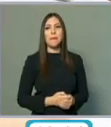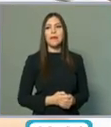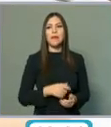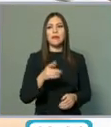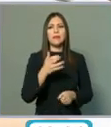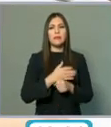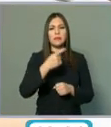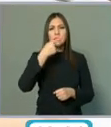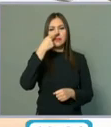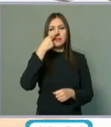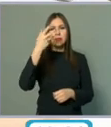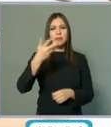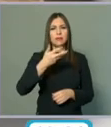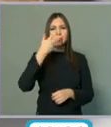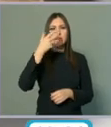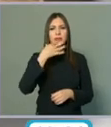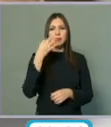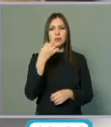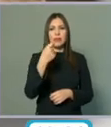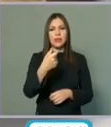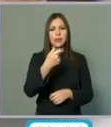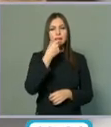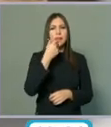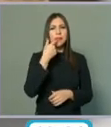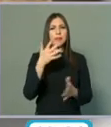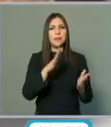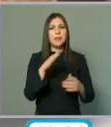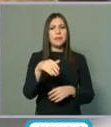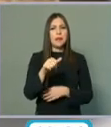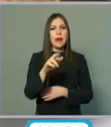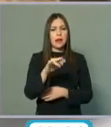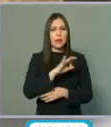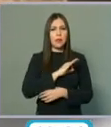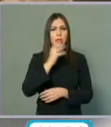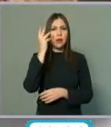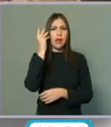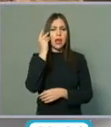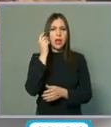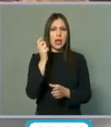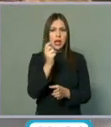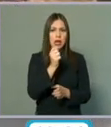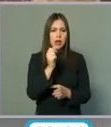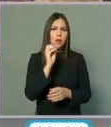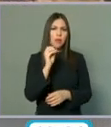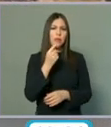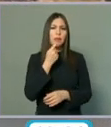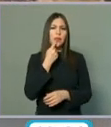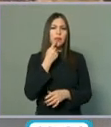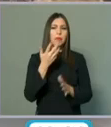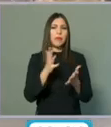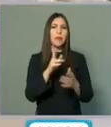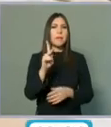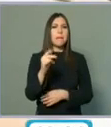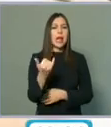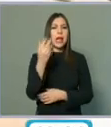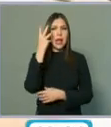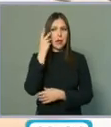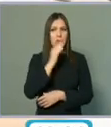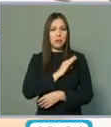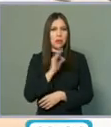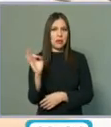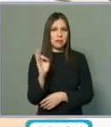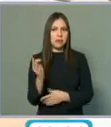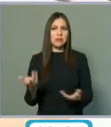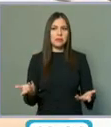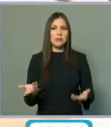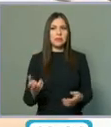solí, porque huele muy rico esta galleta tipo María, ¿se le puede poner limón? Podría Como para también. que quede como pay de limón. Podría ser también,